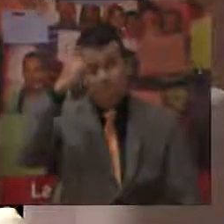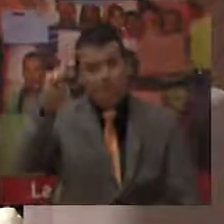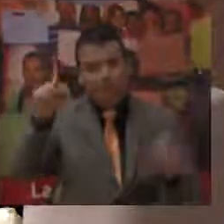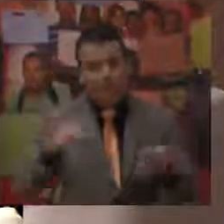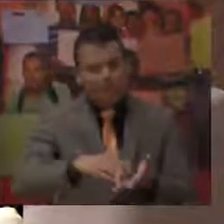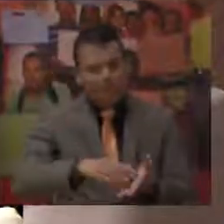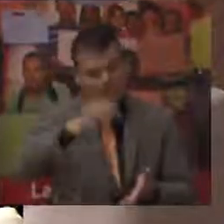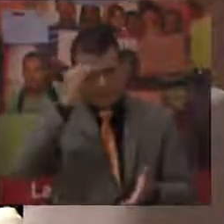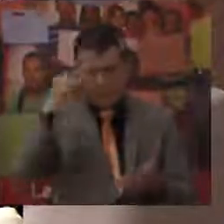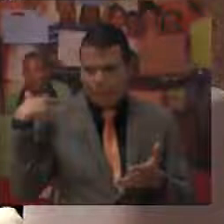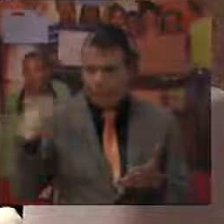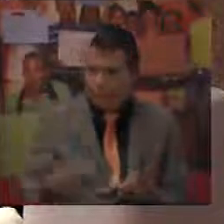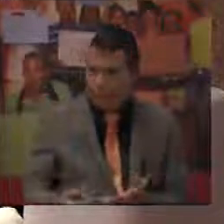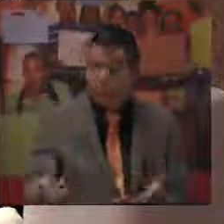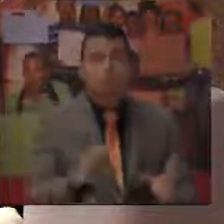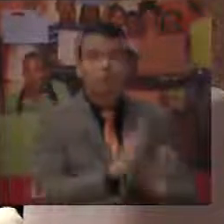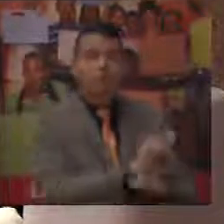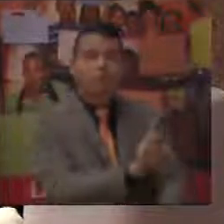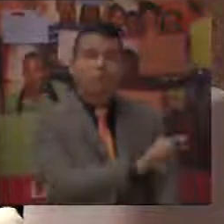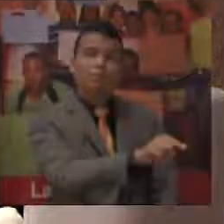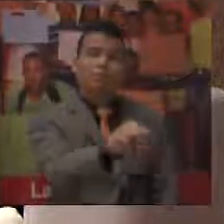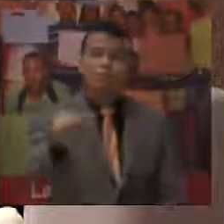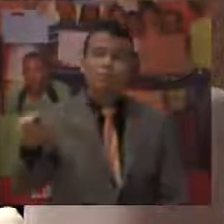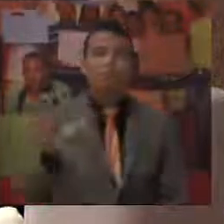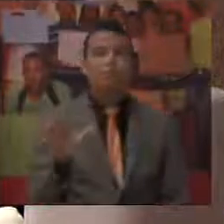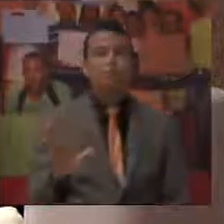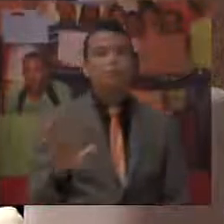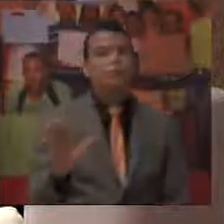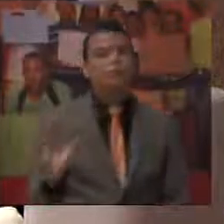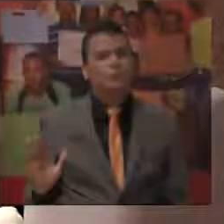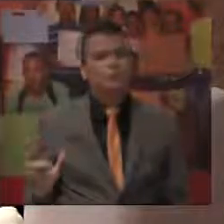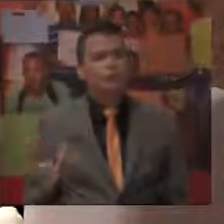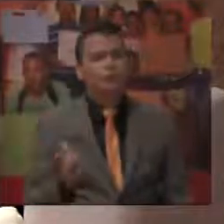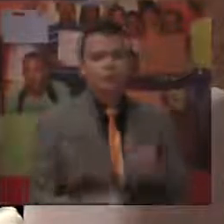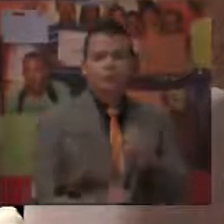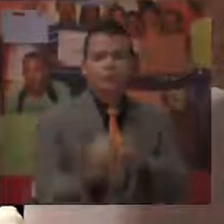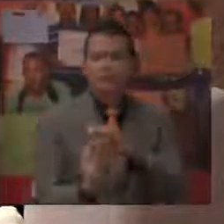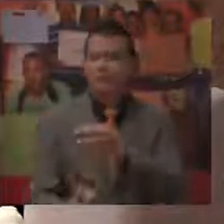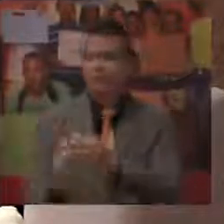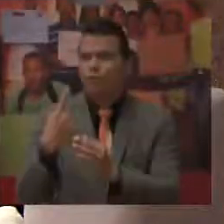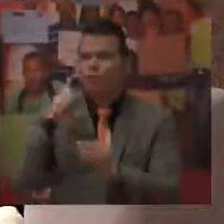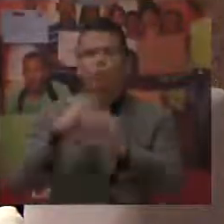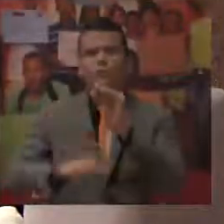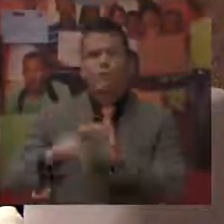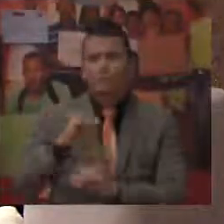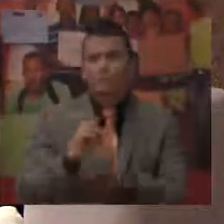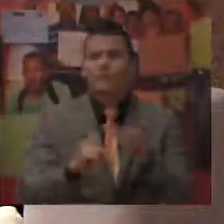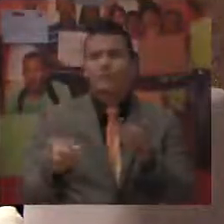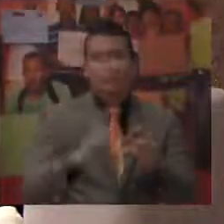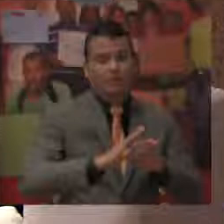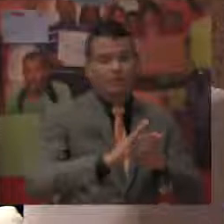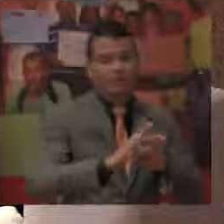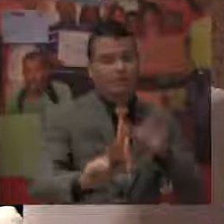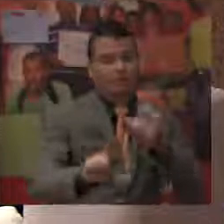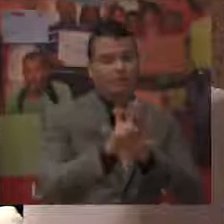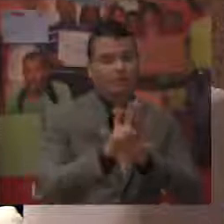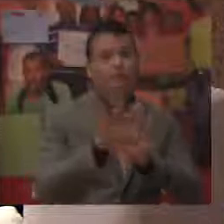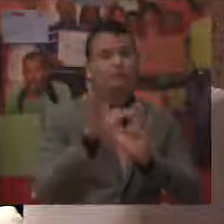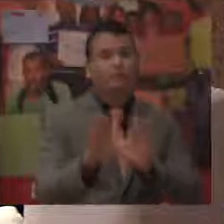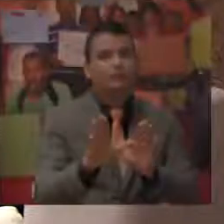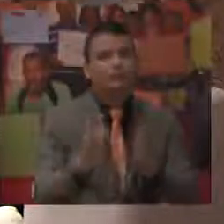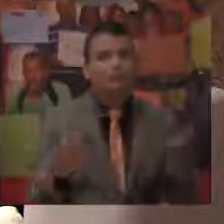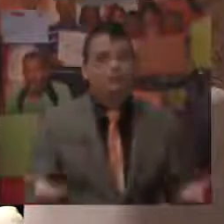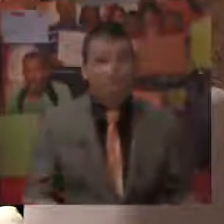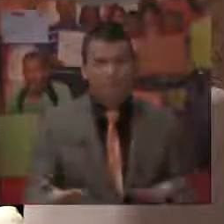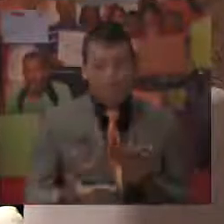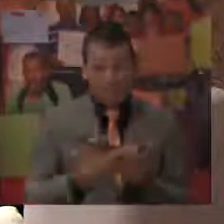lecciones aprendidas, estas problemáticas que se suscitaron en el diseño y en la implementación de una ley que,